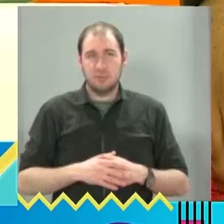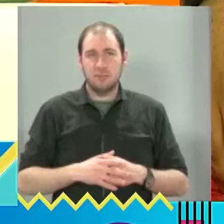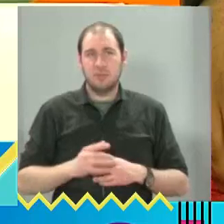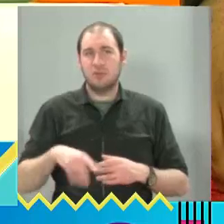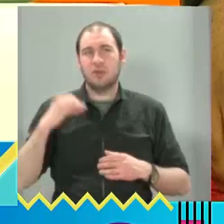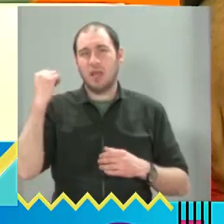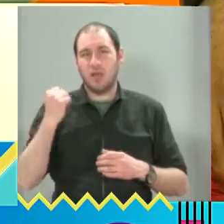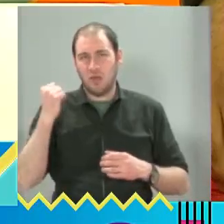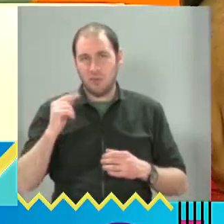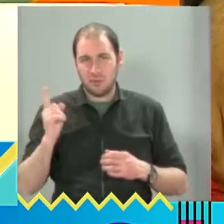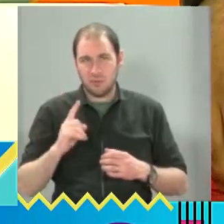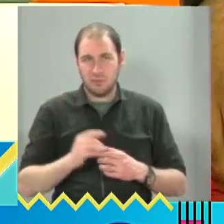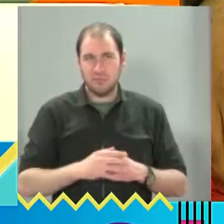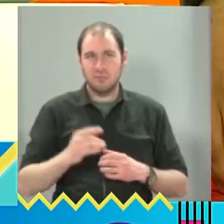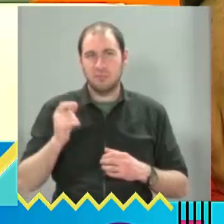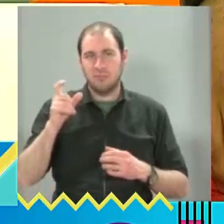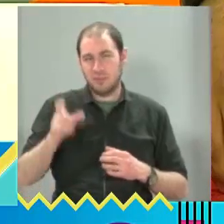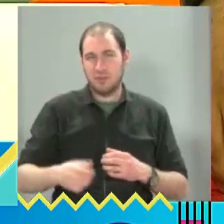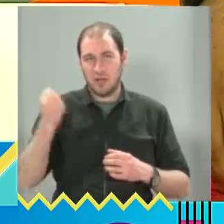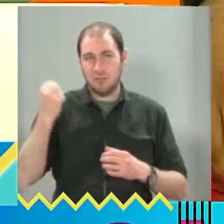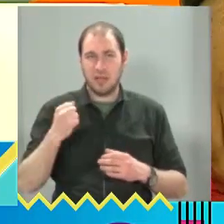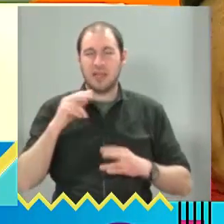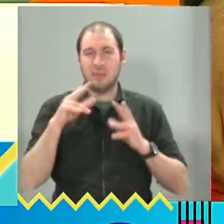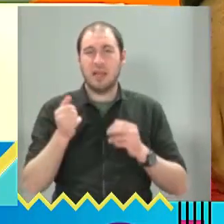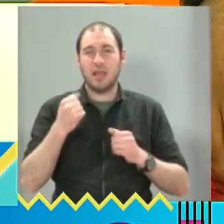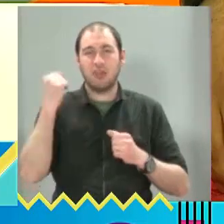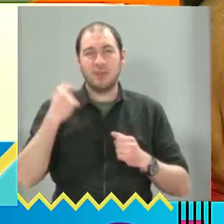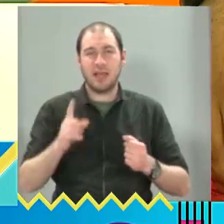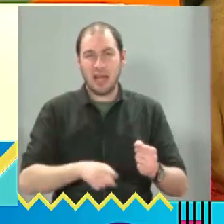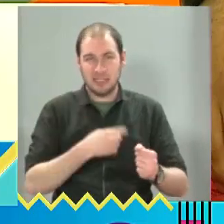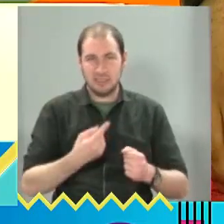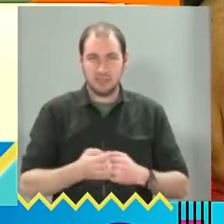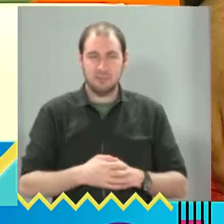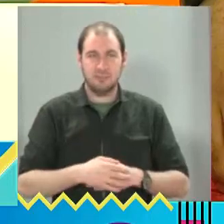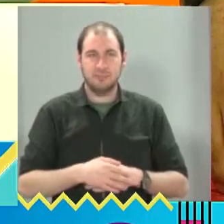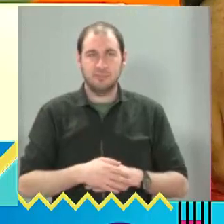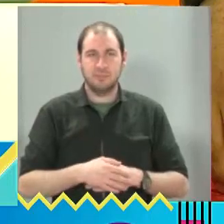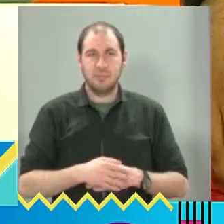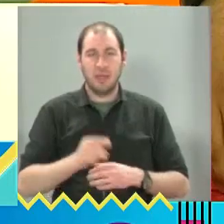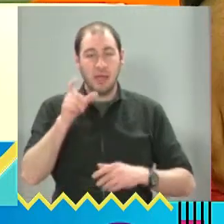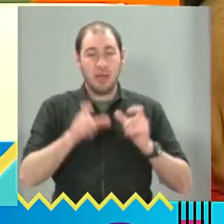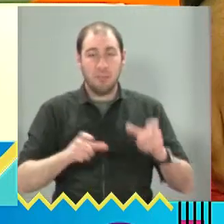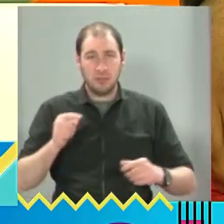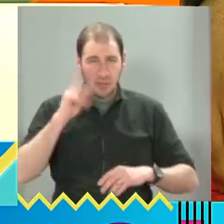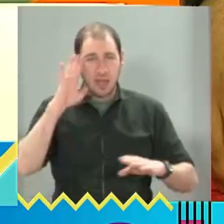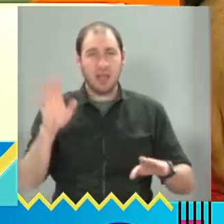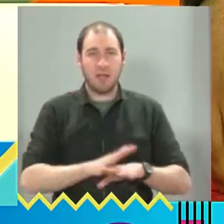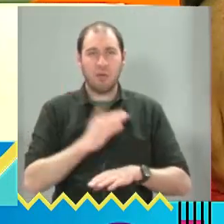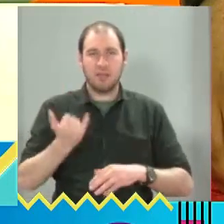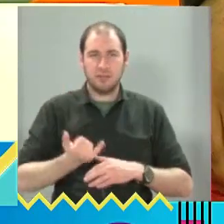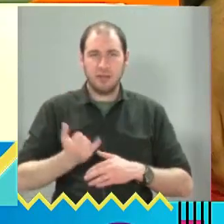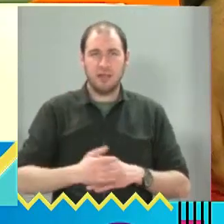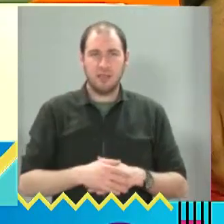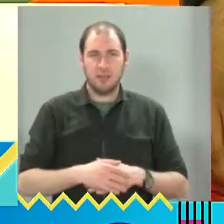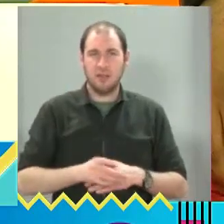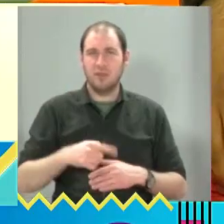seres económicos, homos económicos que habla de la economía clásica, sino más bien seres que cometemos errores,